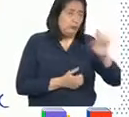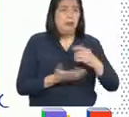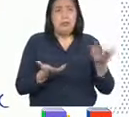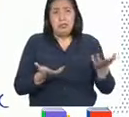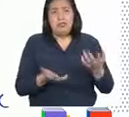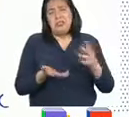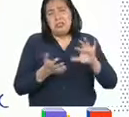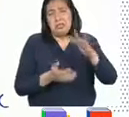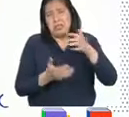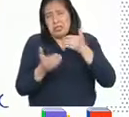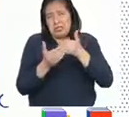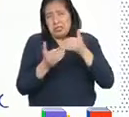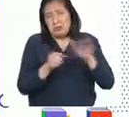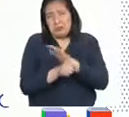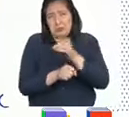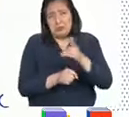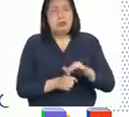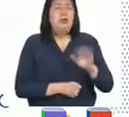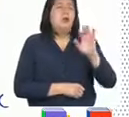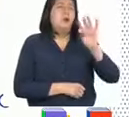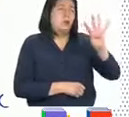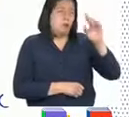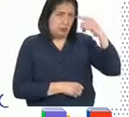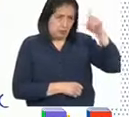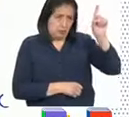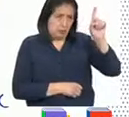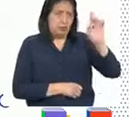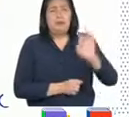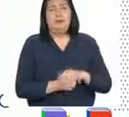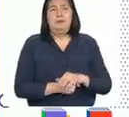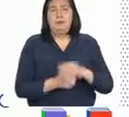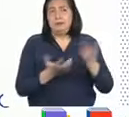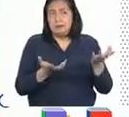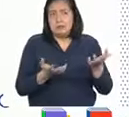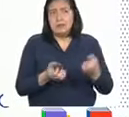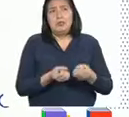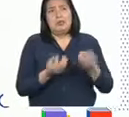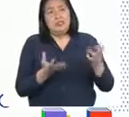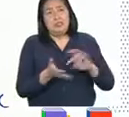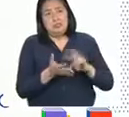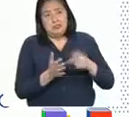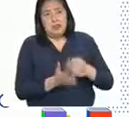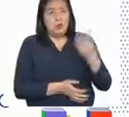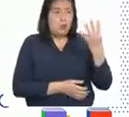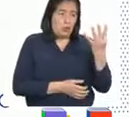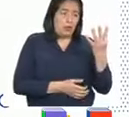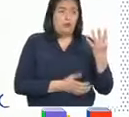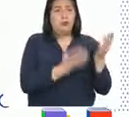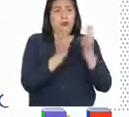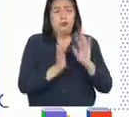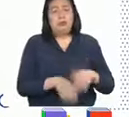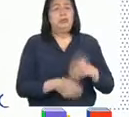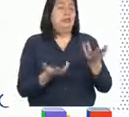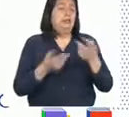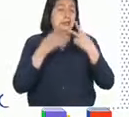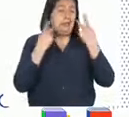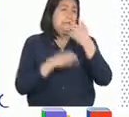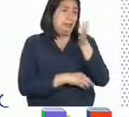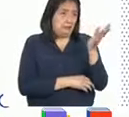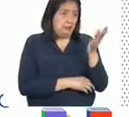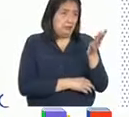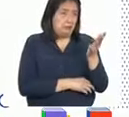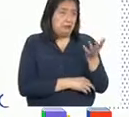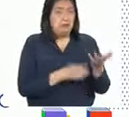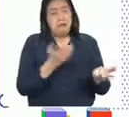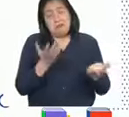4.076.404, que aproximado a millones es 4 millones. Eso significa que 4 estudiantes del salón serán de la